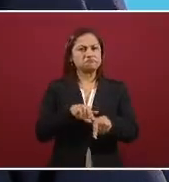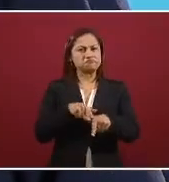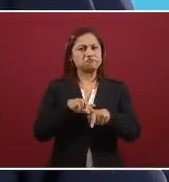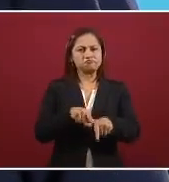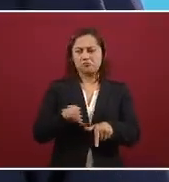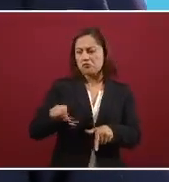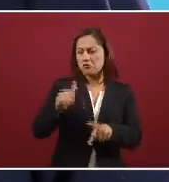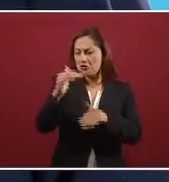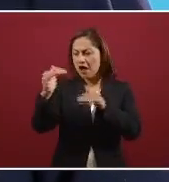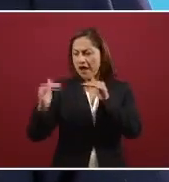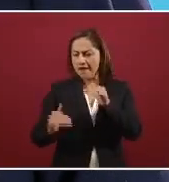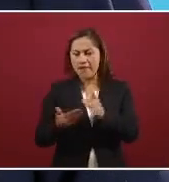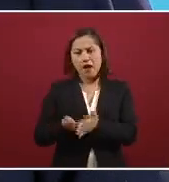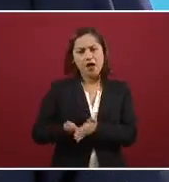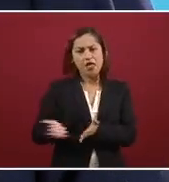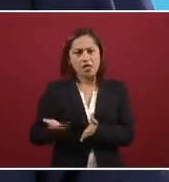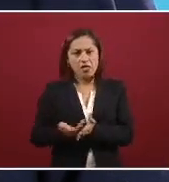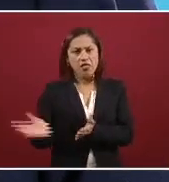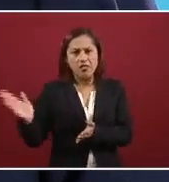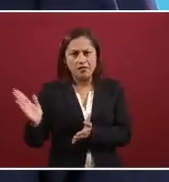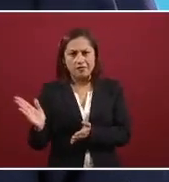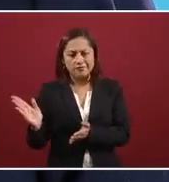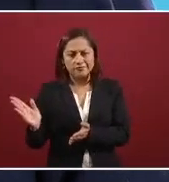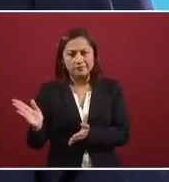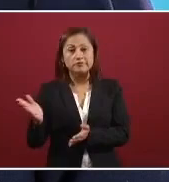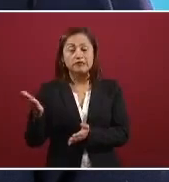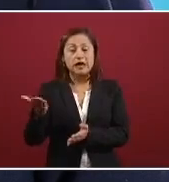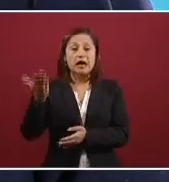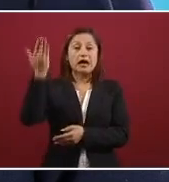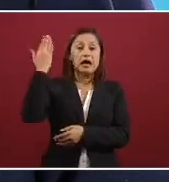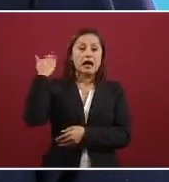Hubo toda una campaña en contra de los sindicatos,